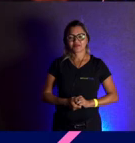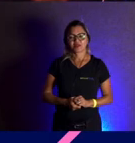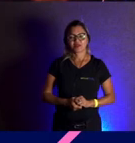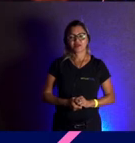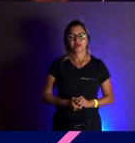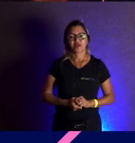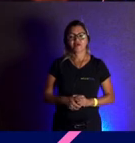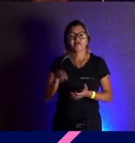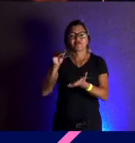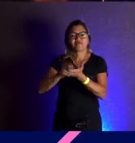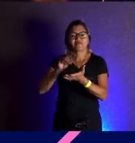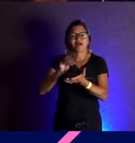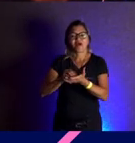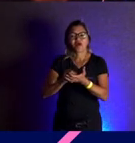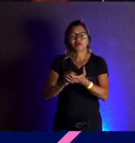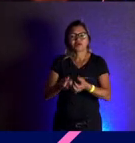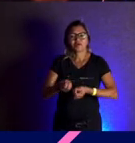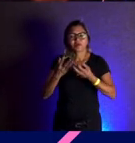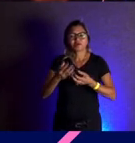poucas informações,